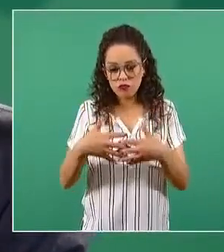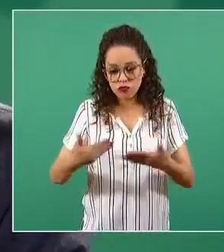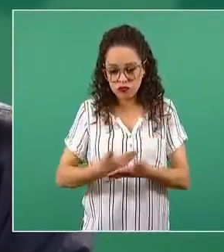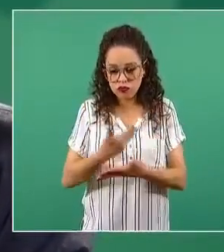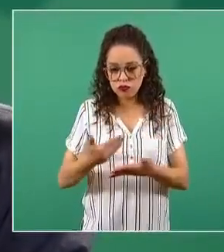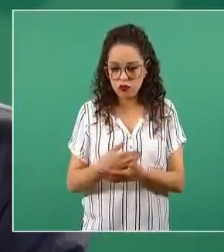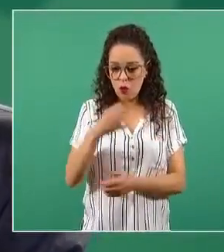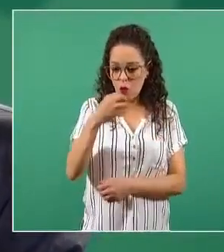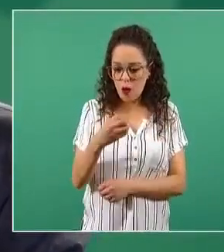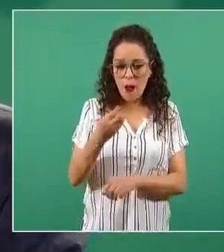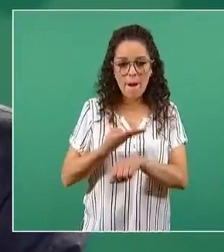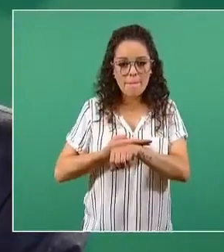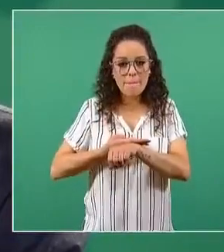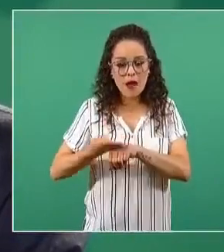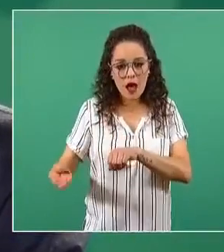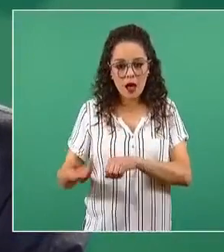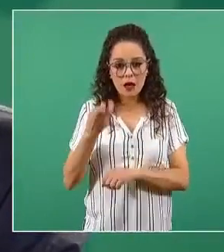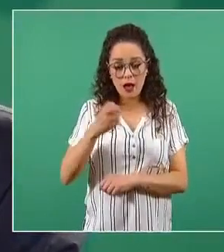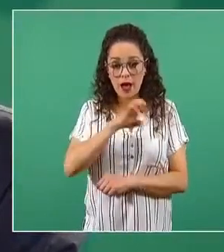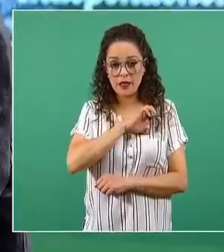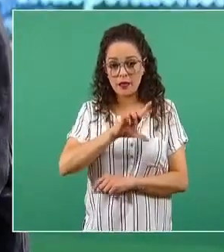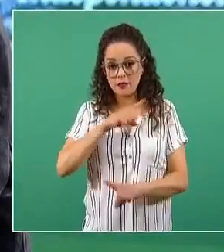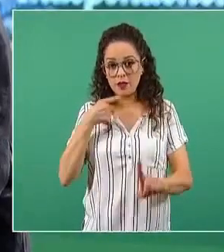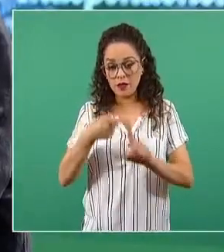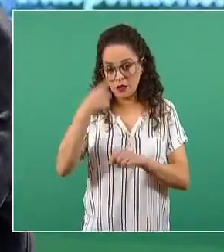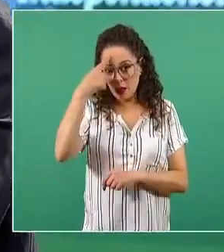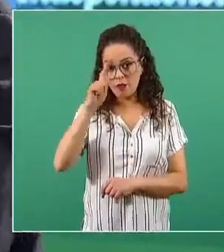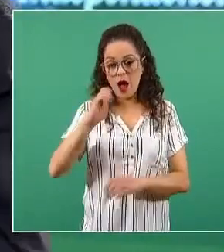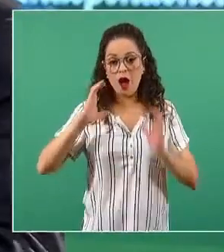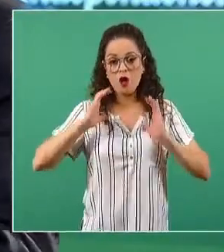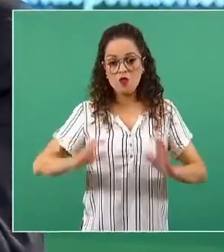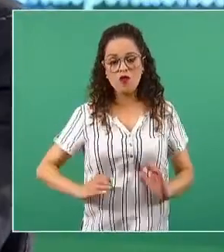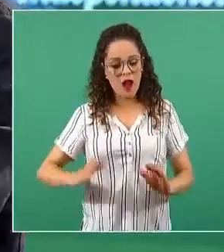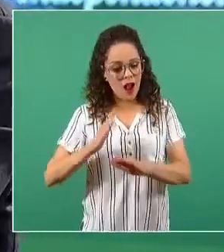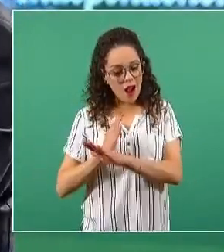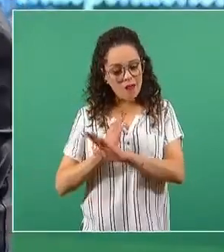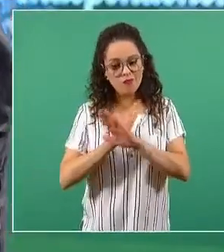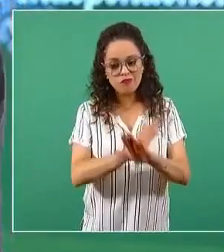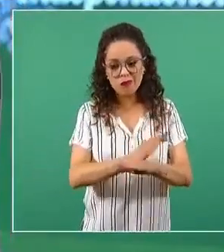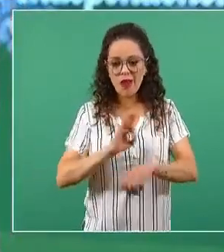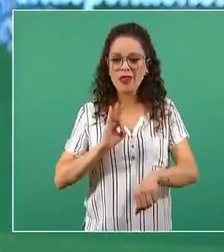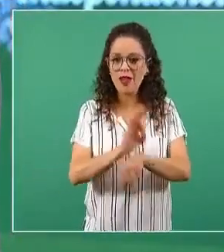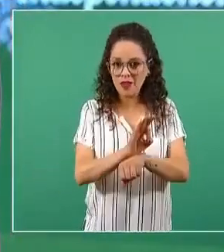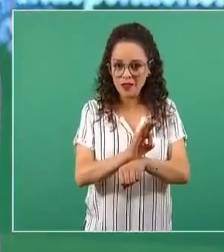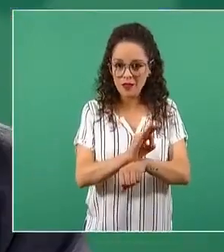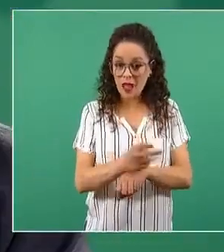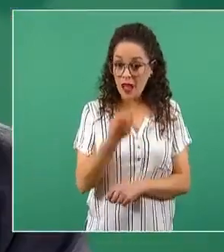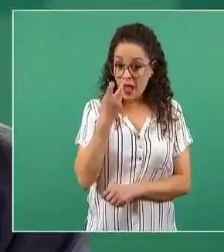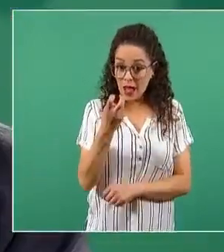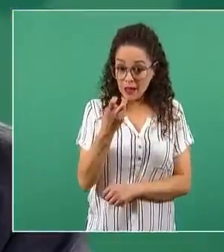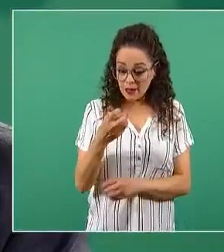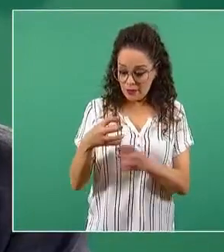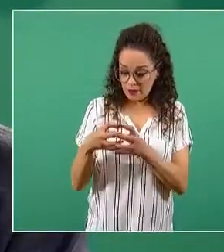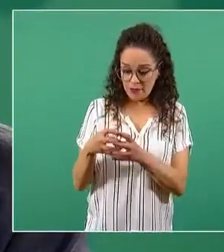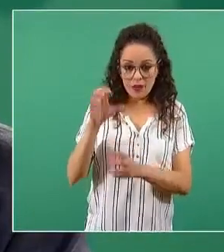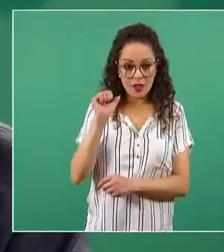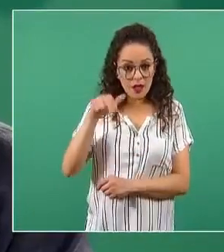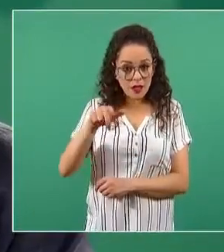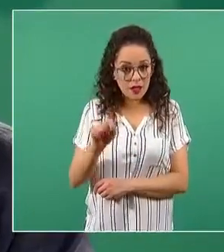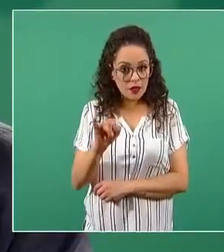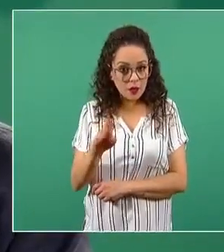las células especializadas del sistema inmune, del sistema de defensas. Estos anticuerpos